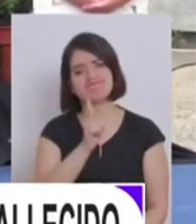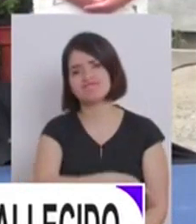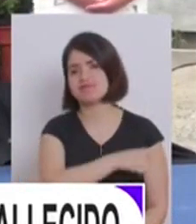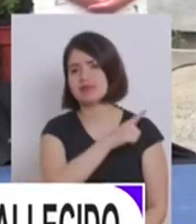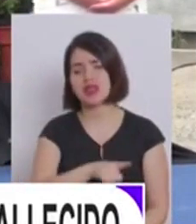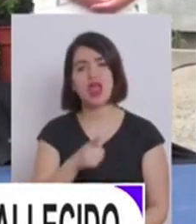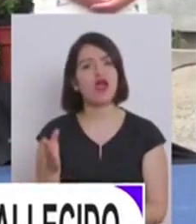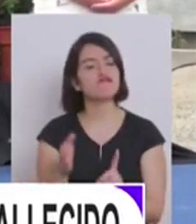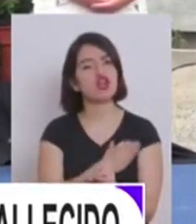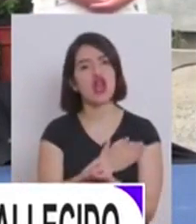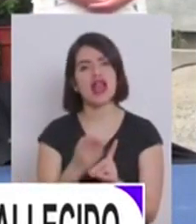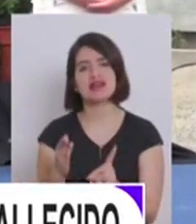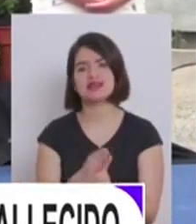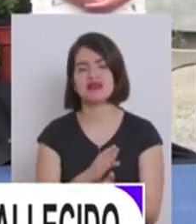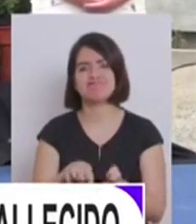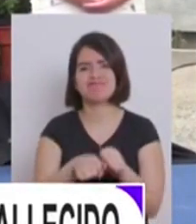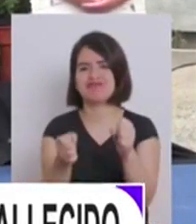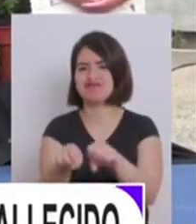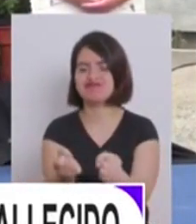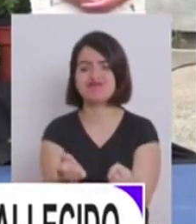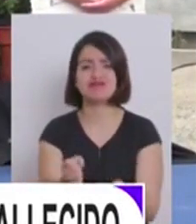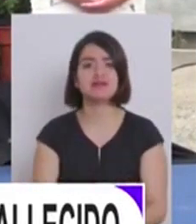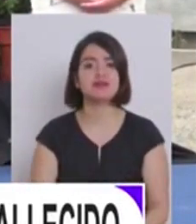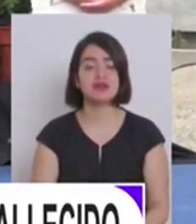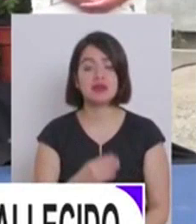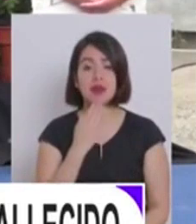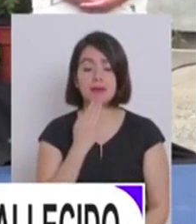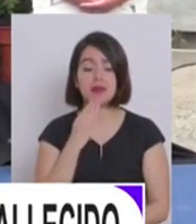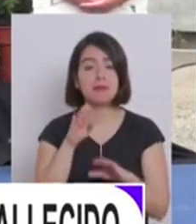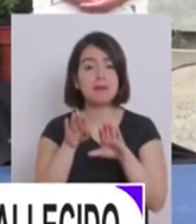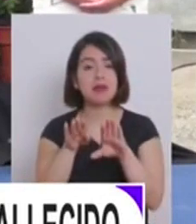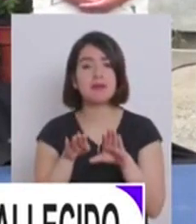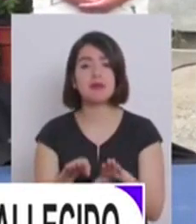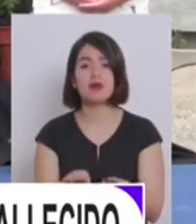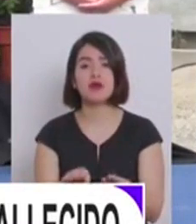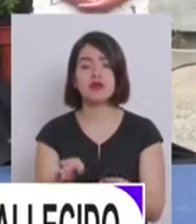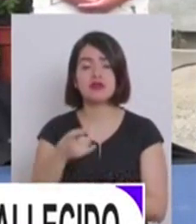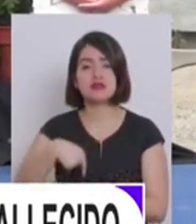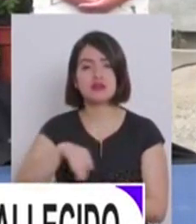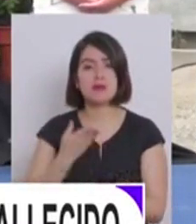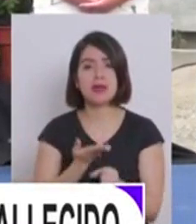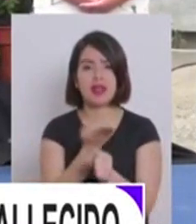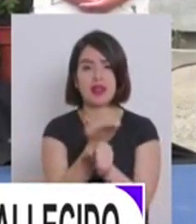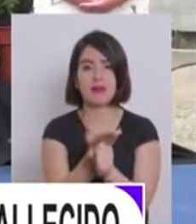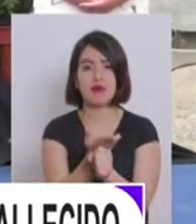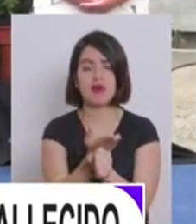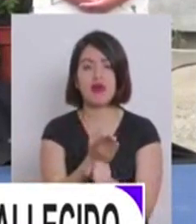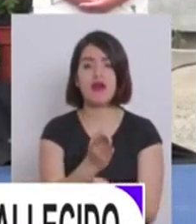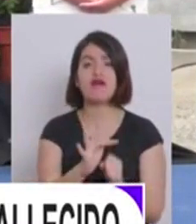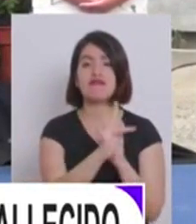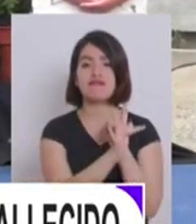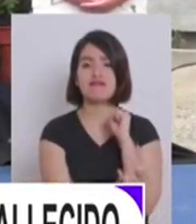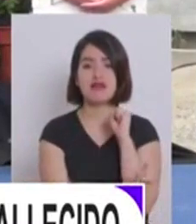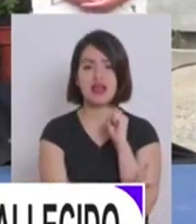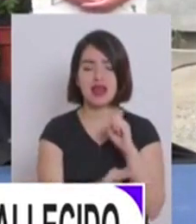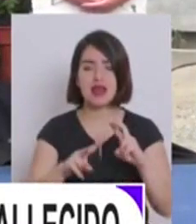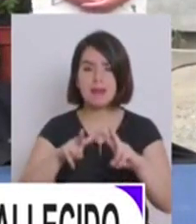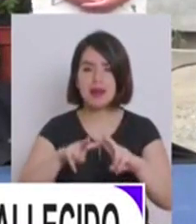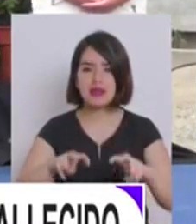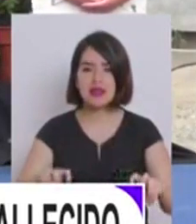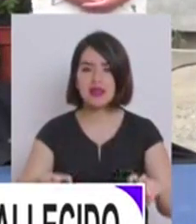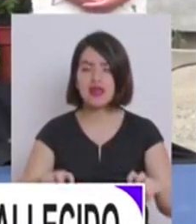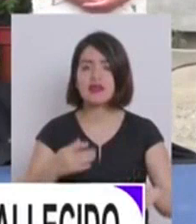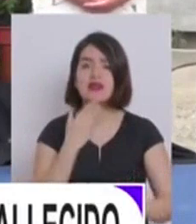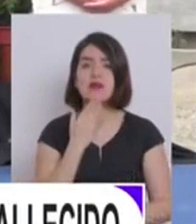esa violencia destructiva e irracional. E igual como hemos pedido que la Fiscalía investigue y